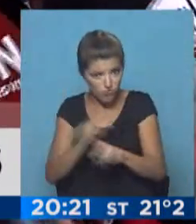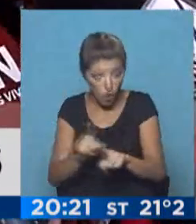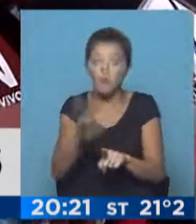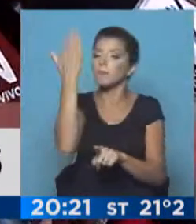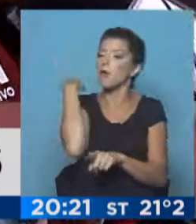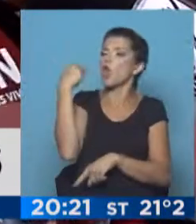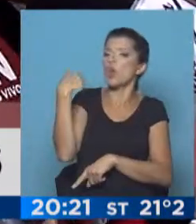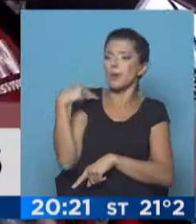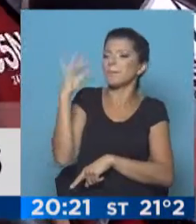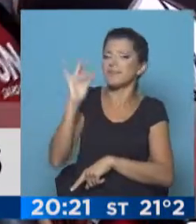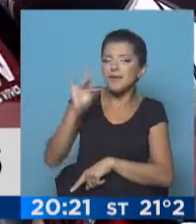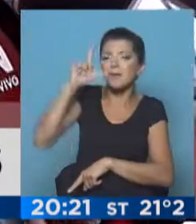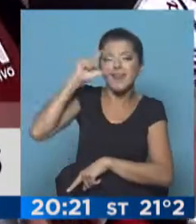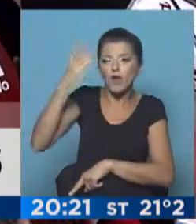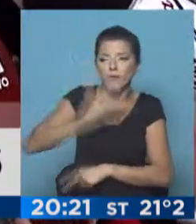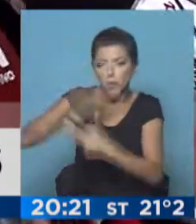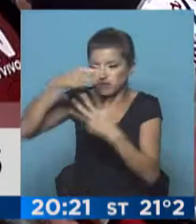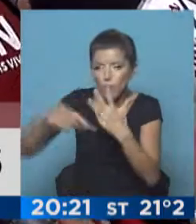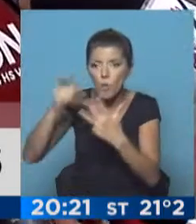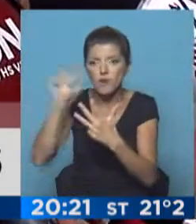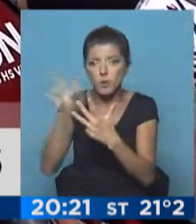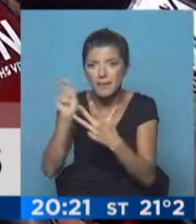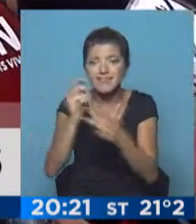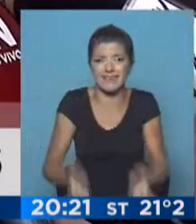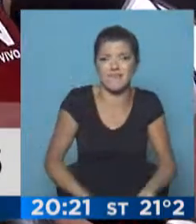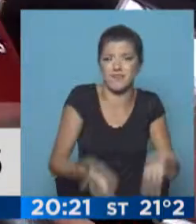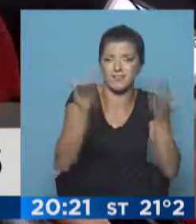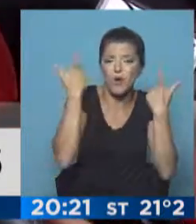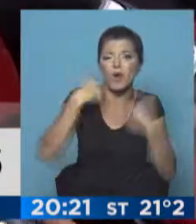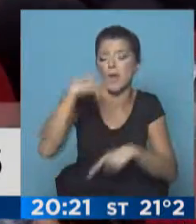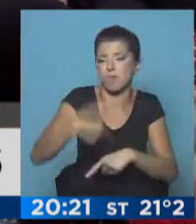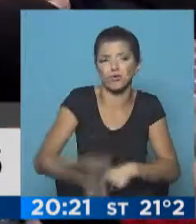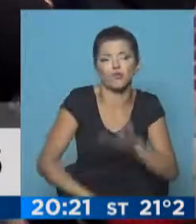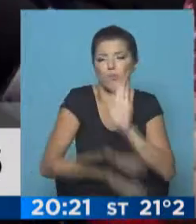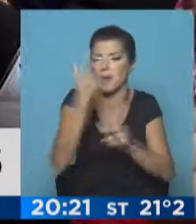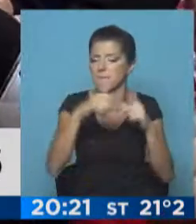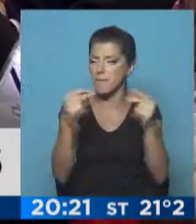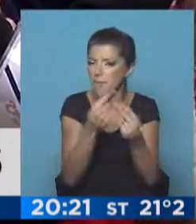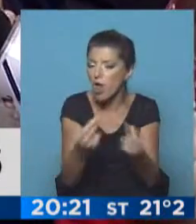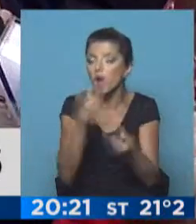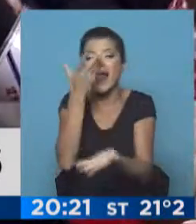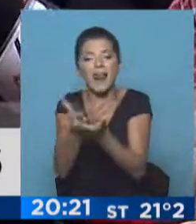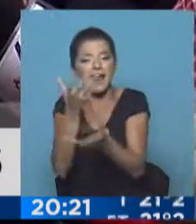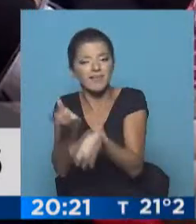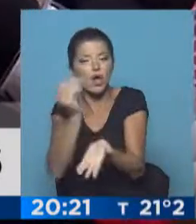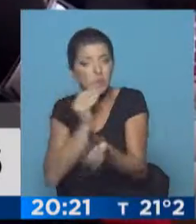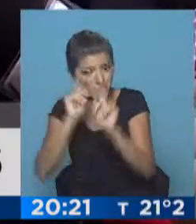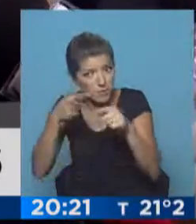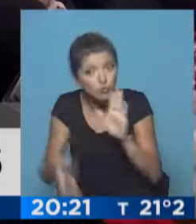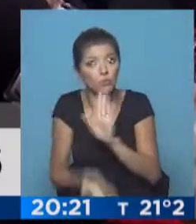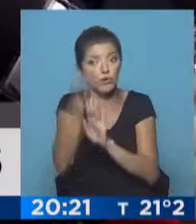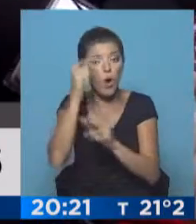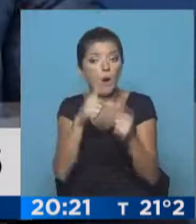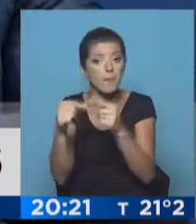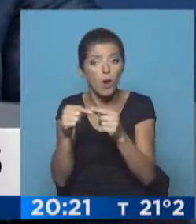enero y febrero hubo inflación, hubo aumento de tarifa, hubo aumento de la canasta familiar, que es lo fundamental, y no